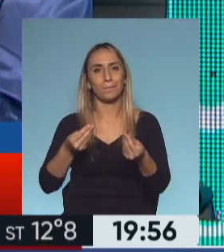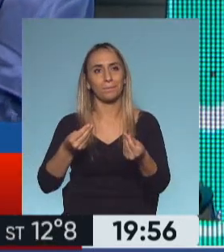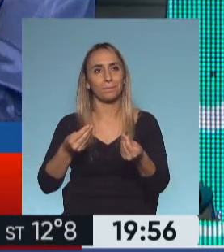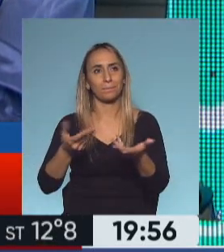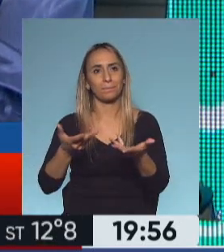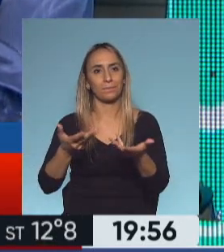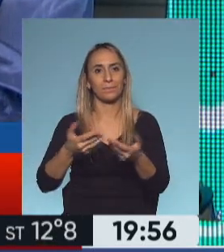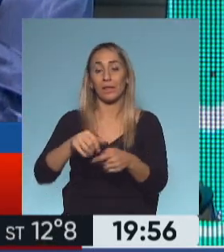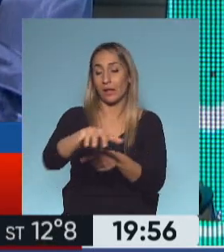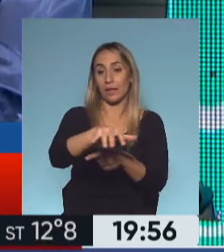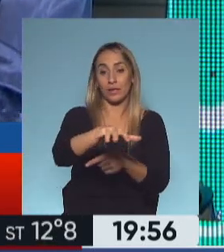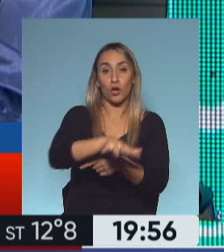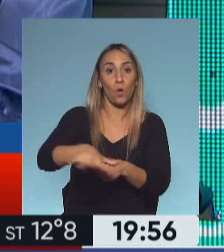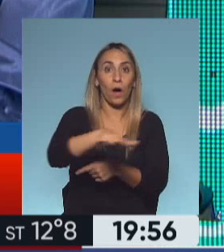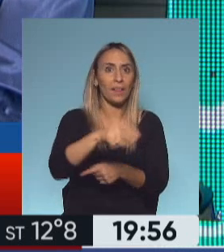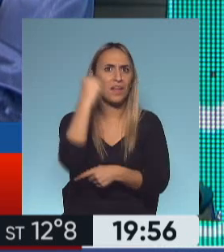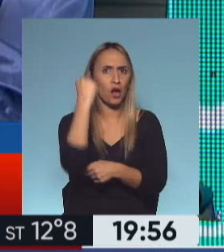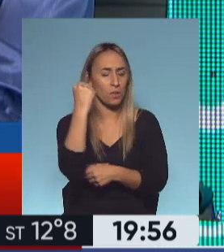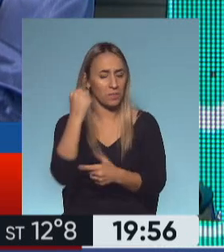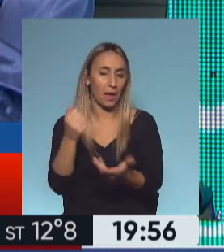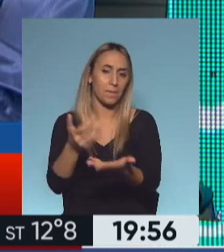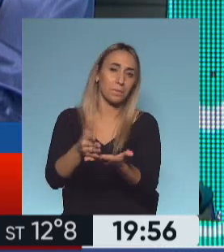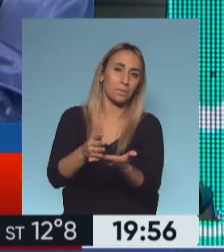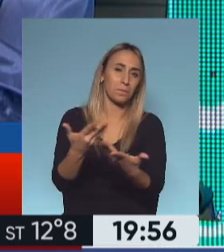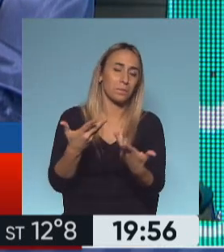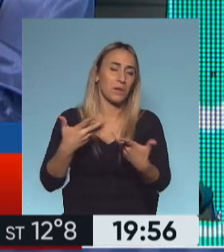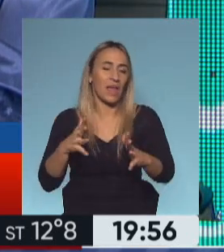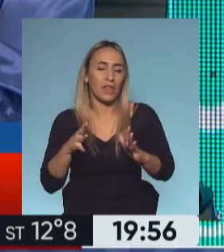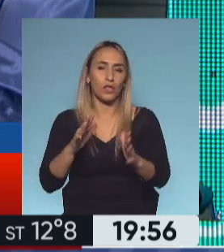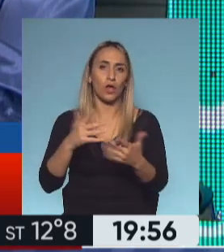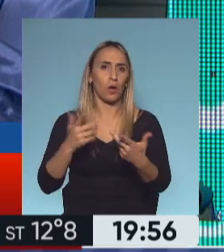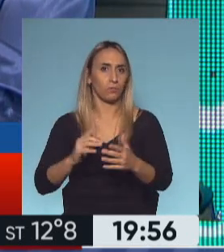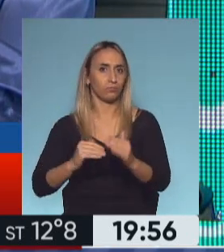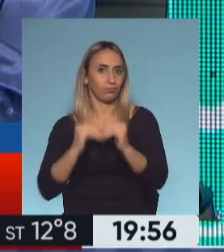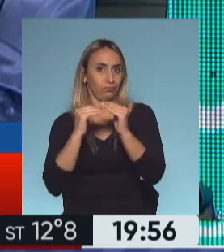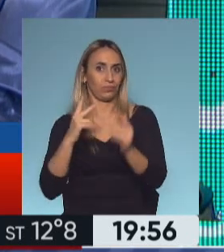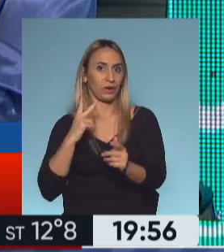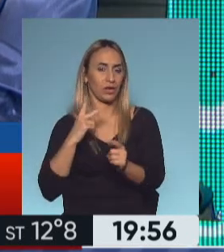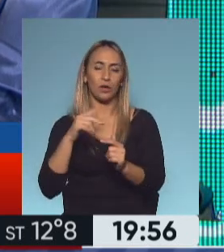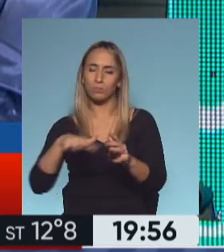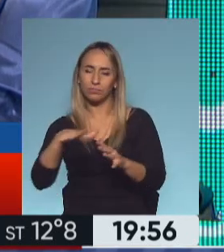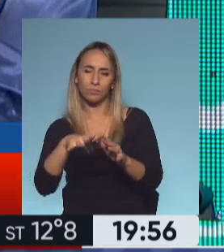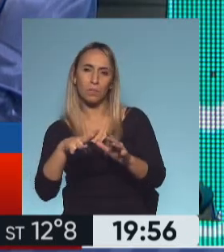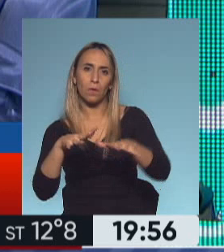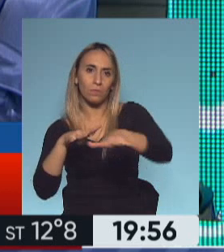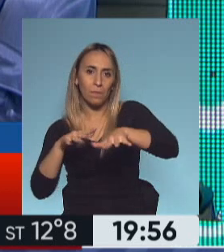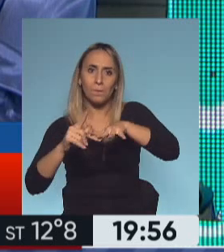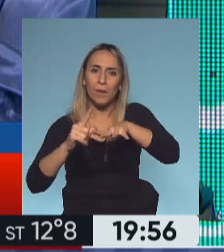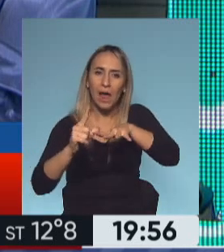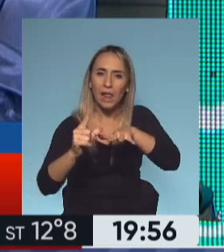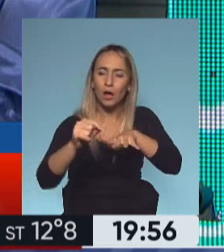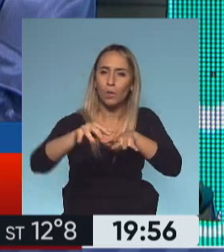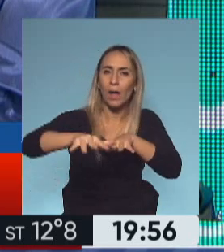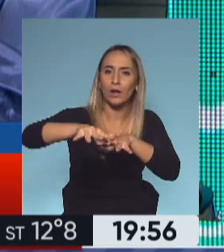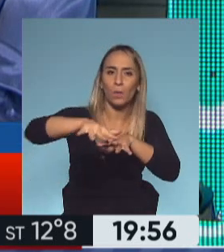estratos socioeconómicos altos, medios, se da cuenta qué Argentina tenemos. Y también puede